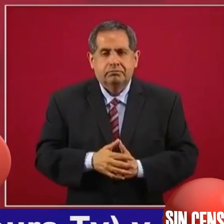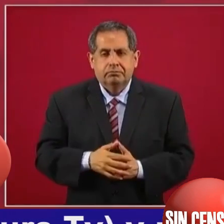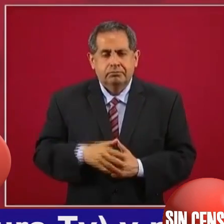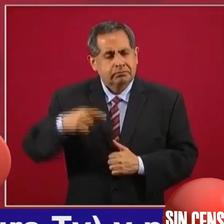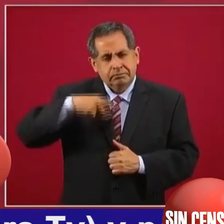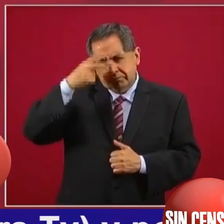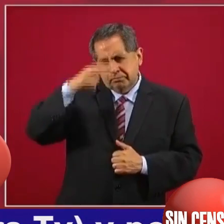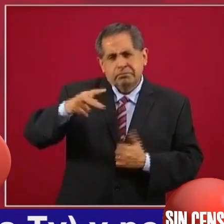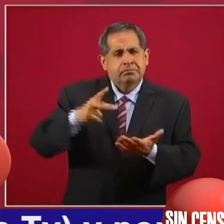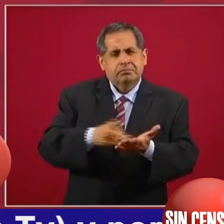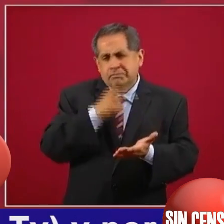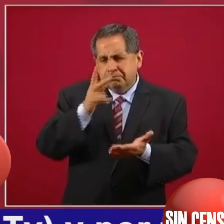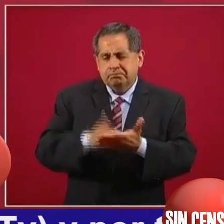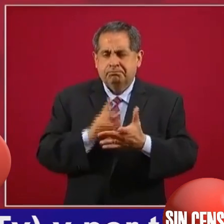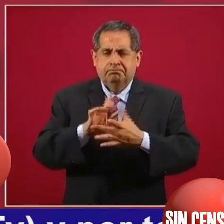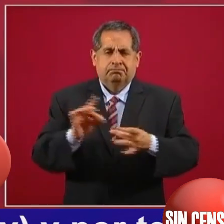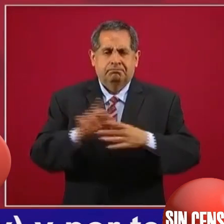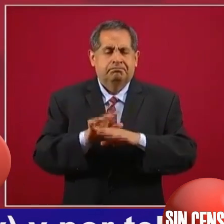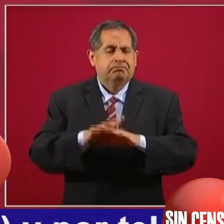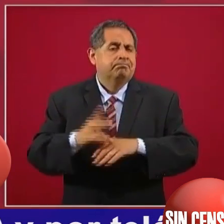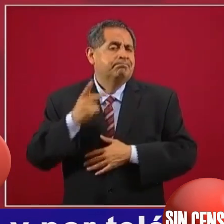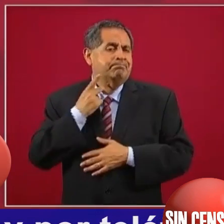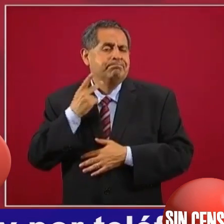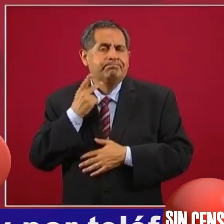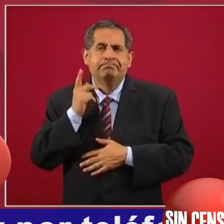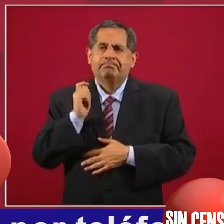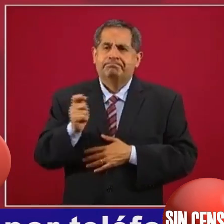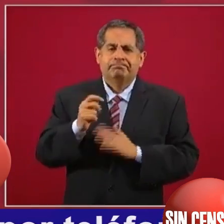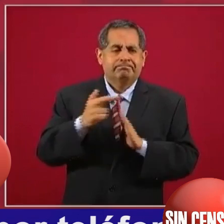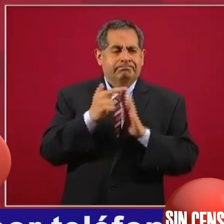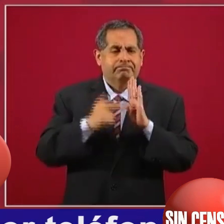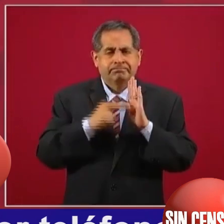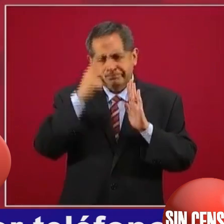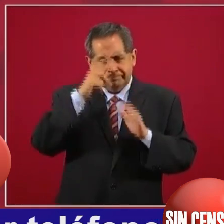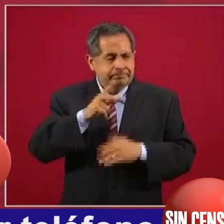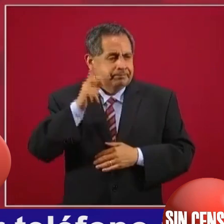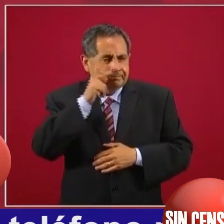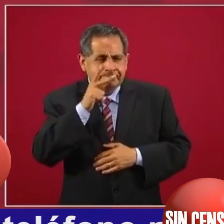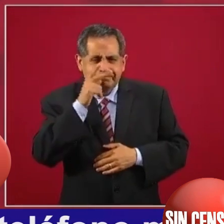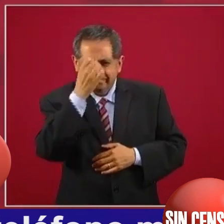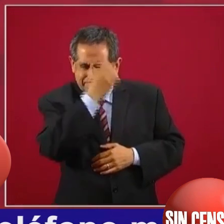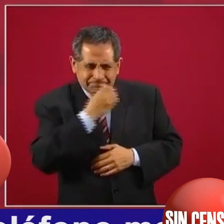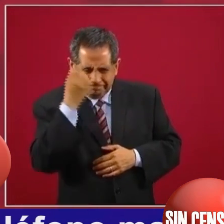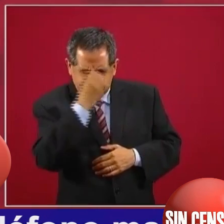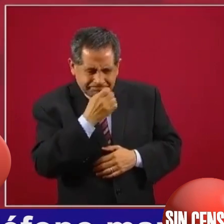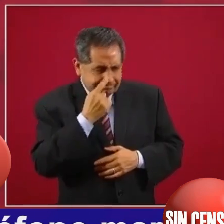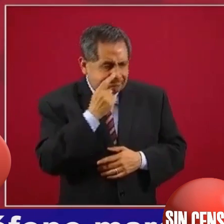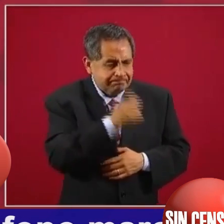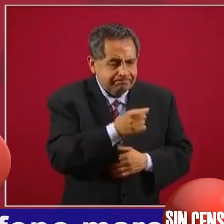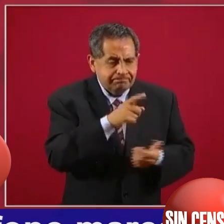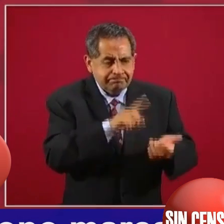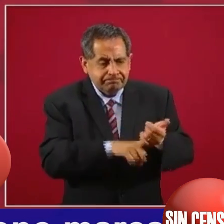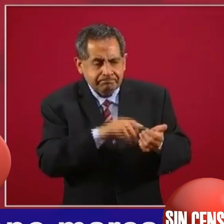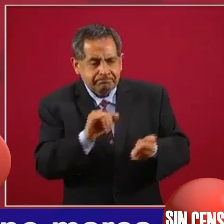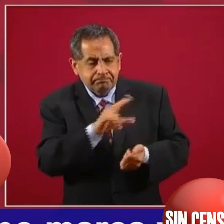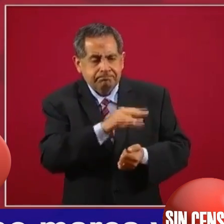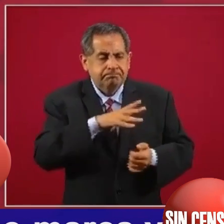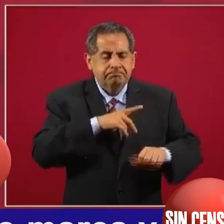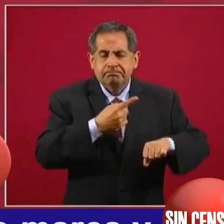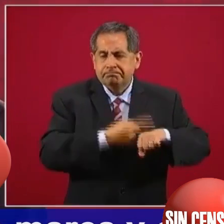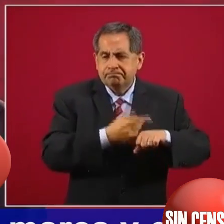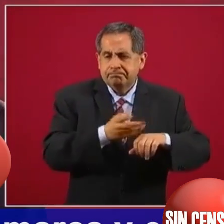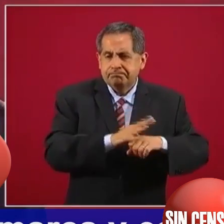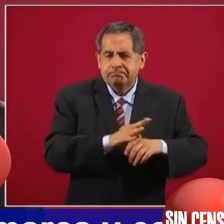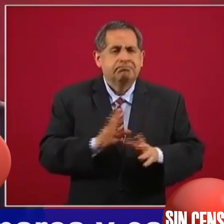veces, tenemos una política de pruebas claramente establecida. Desde el inicio, está desde los manuales